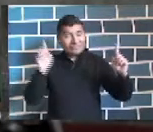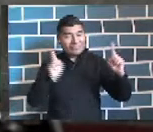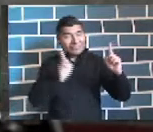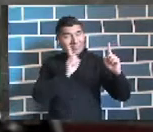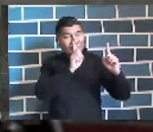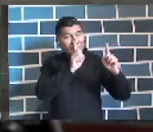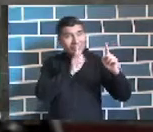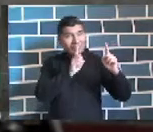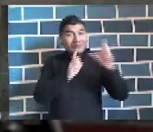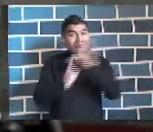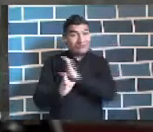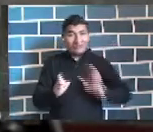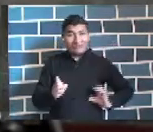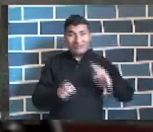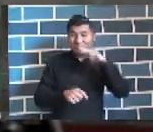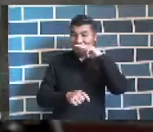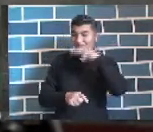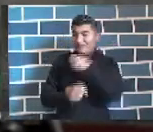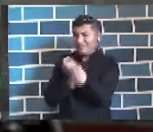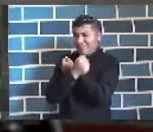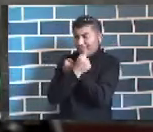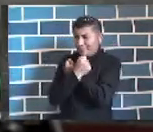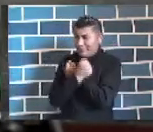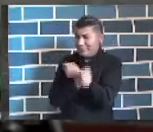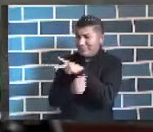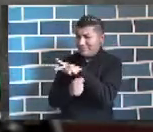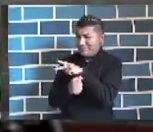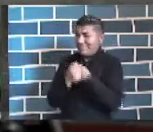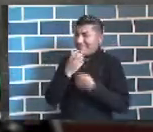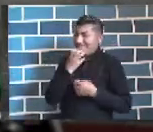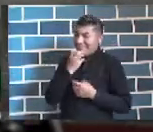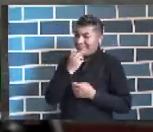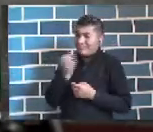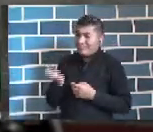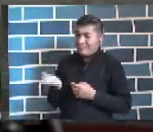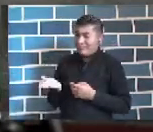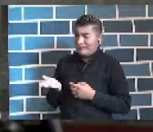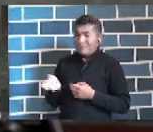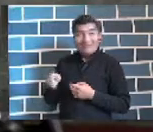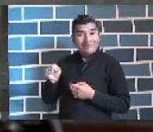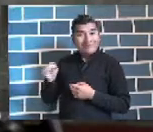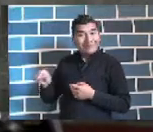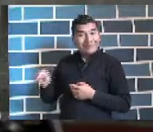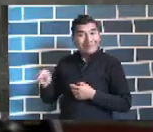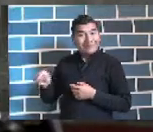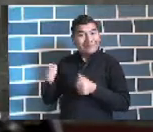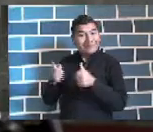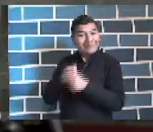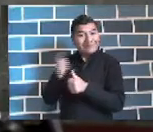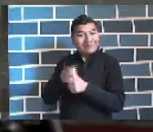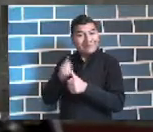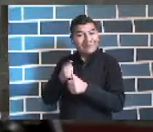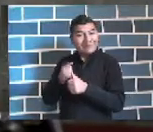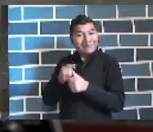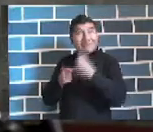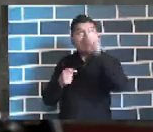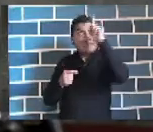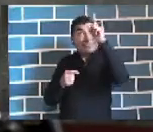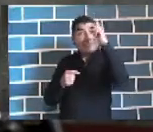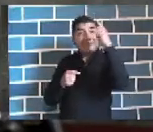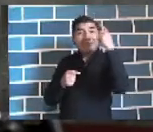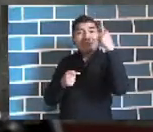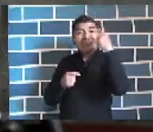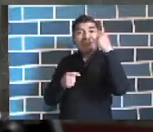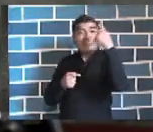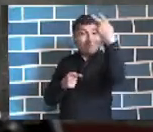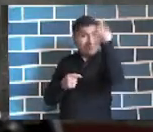Cristo lo miró con amor, lo miró con ternura. Él primero nos mira, porque Él